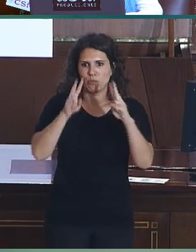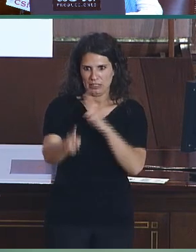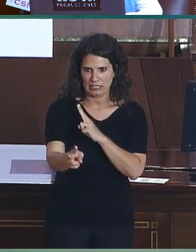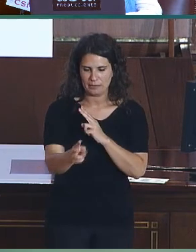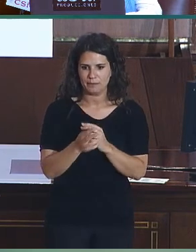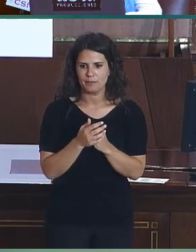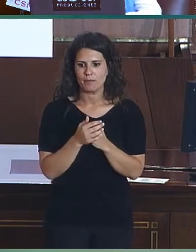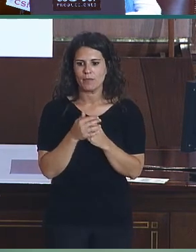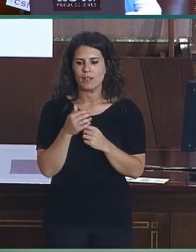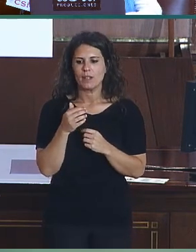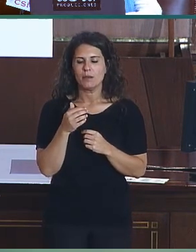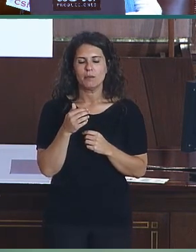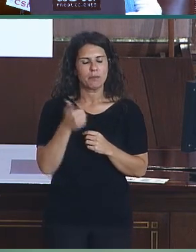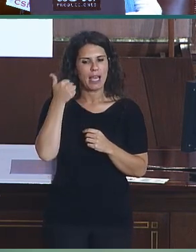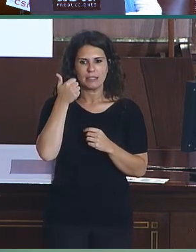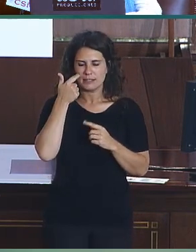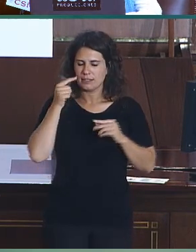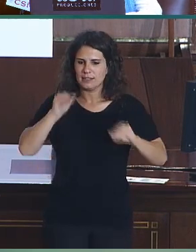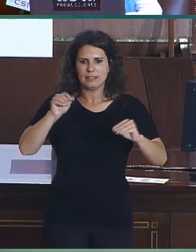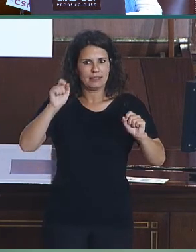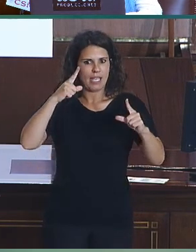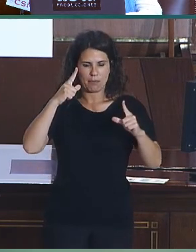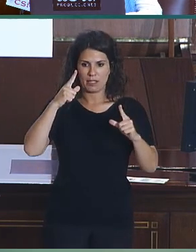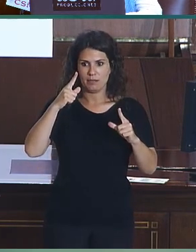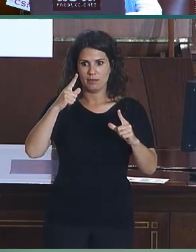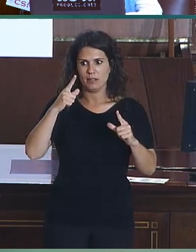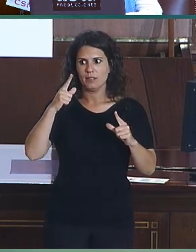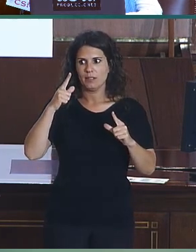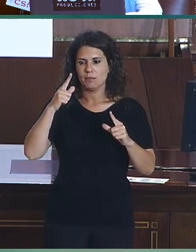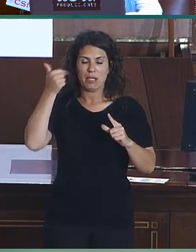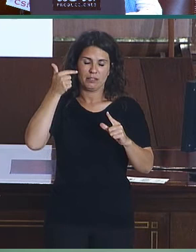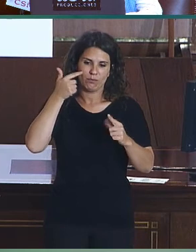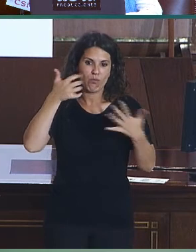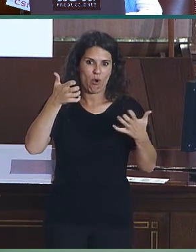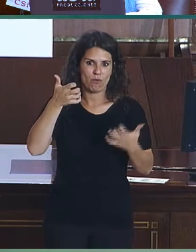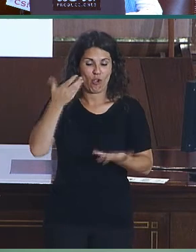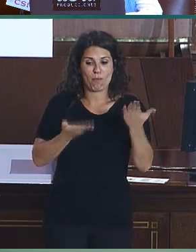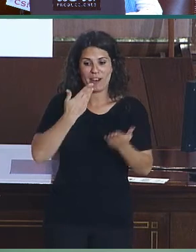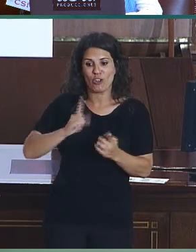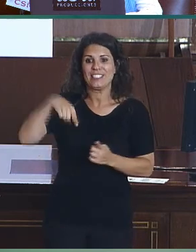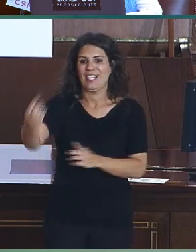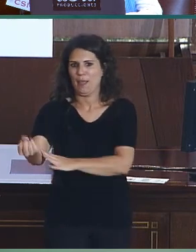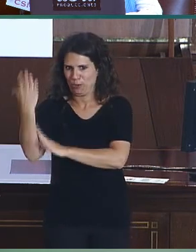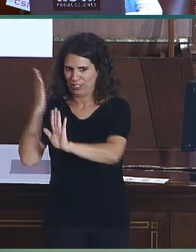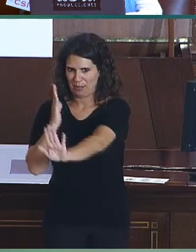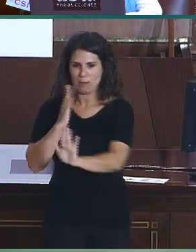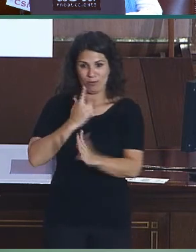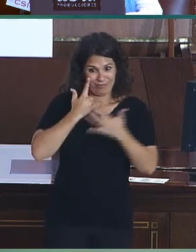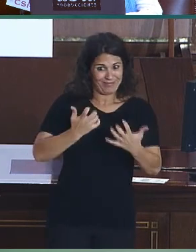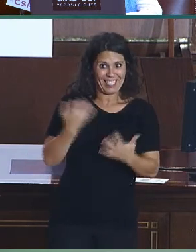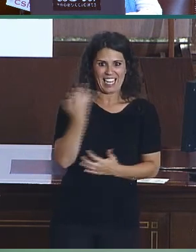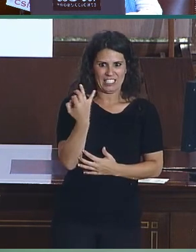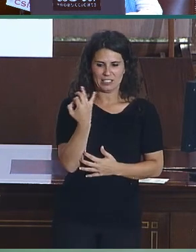atención, sobre todo en contraste con lo que vais a ver en la siguiente diapositiva, es que las